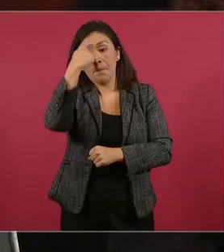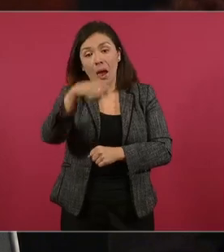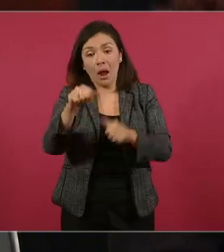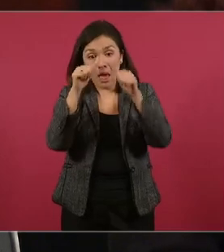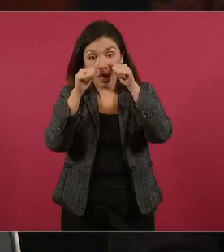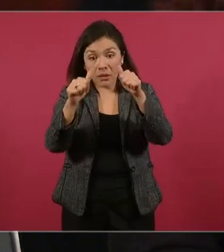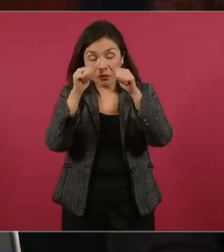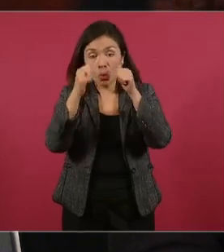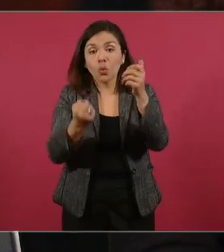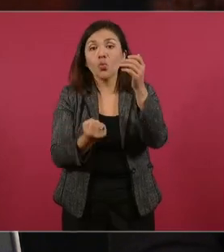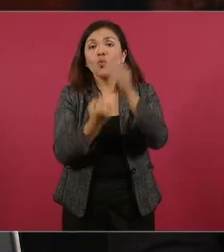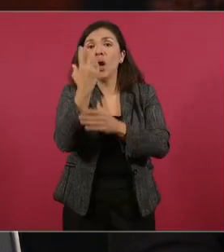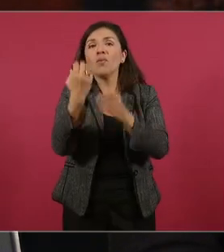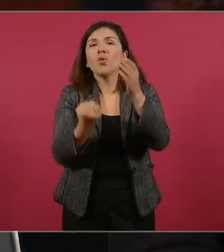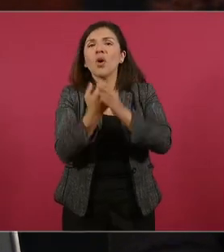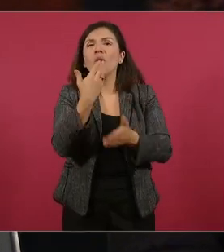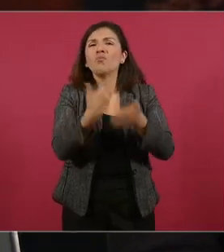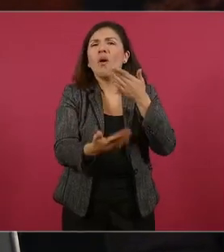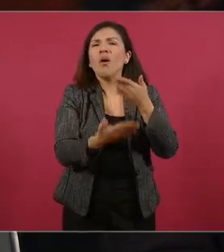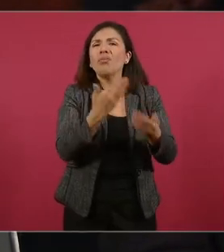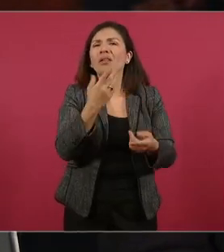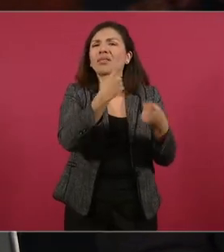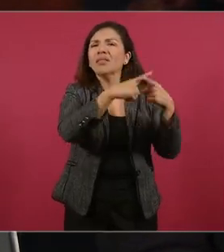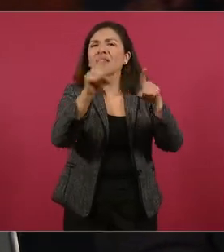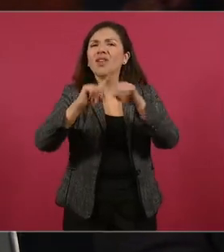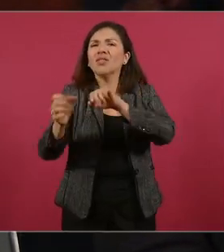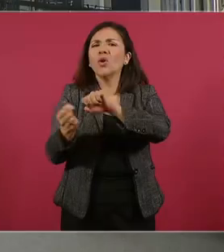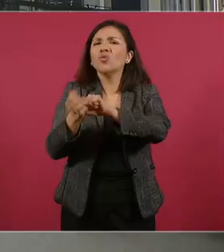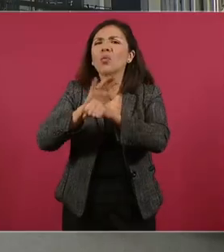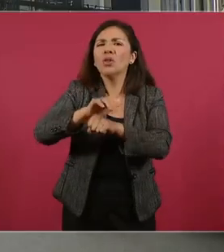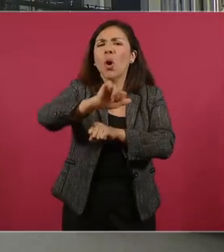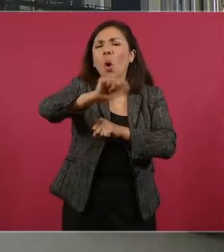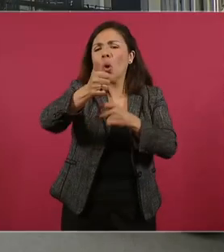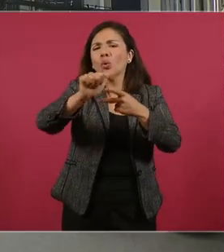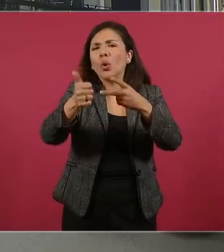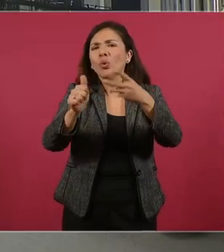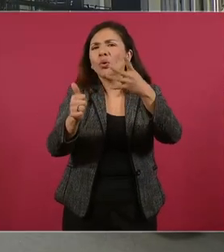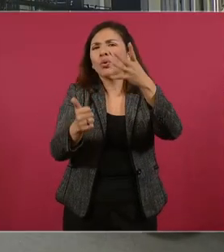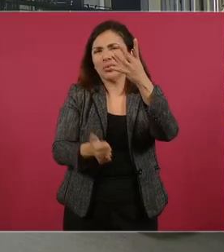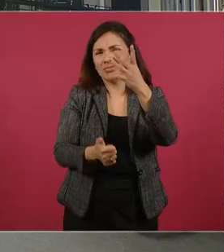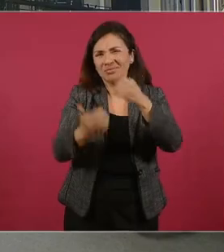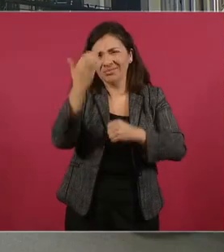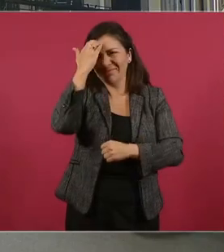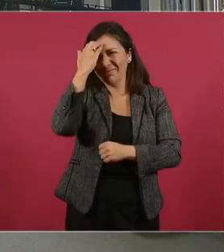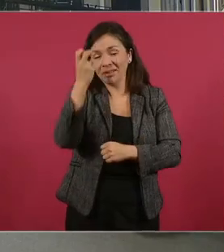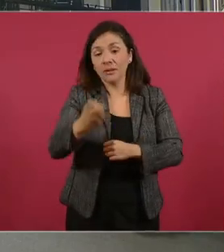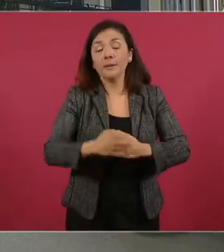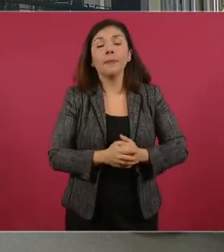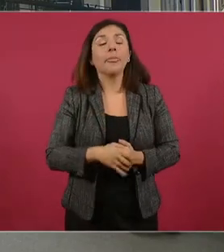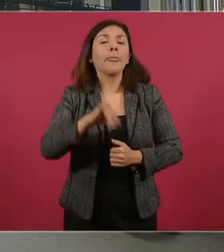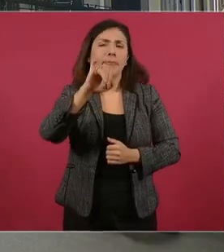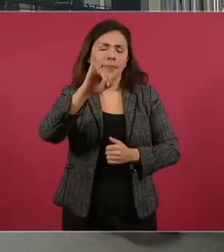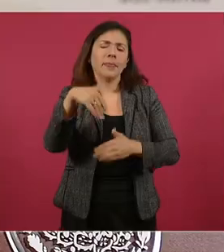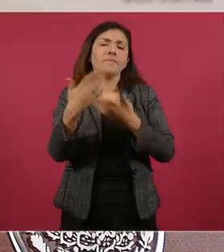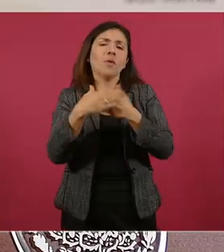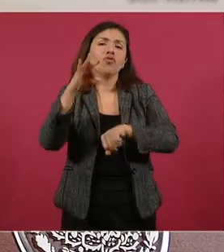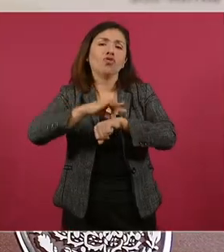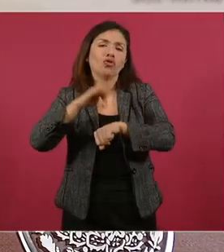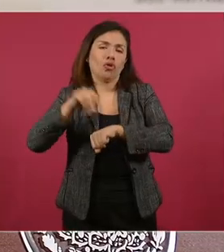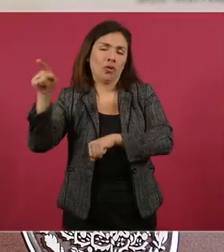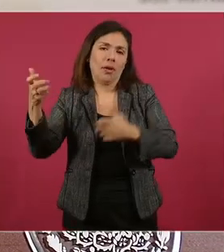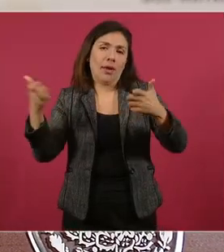las nuevas cepas, las, sí, nuevas cepas de COVID? Sí. Que ellos nos informen.